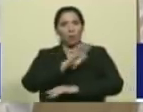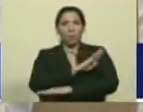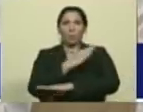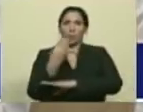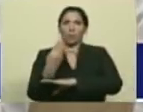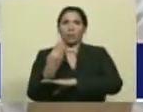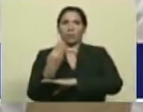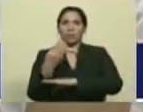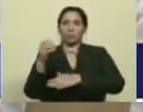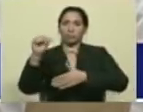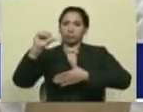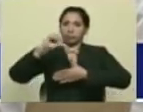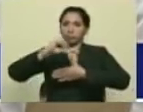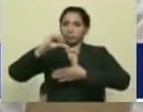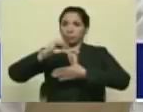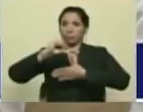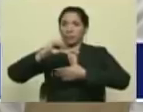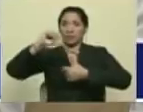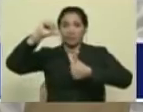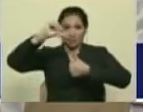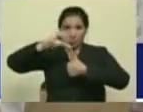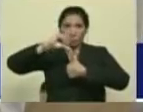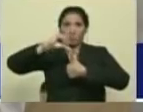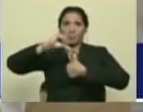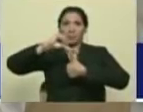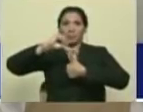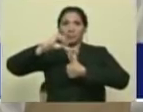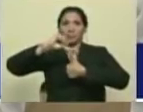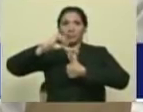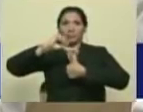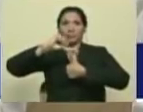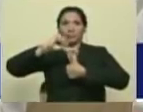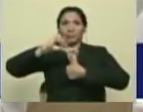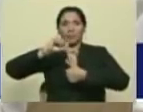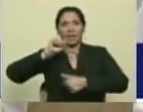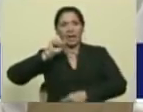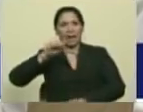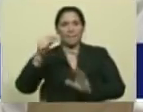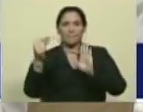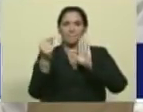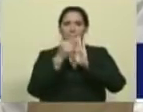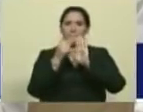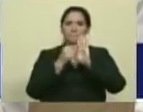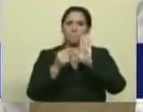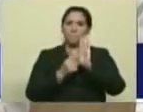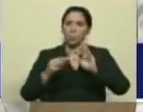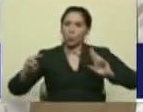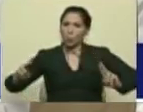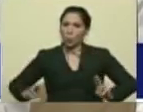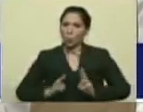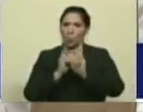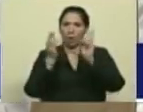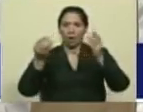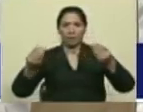de Sudamérica, de Centroamérica, en este punto de encuentro vital